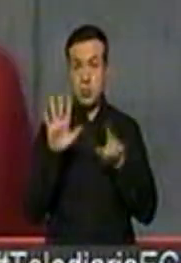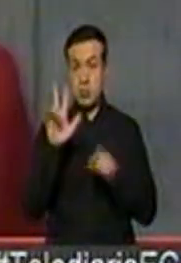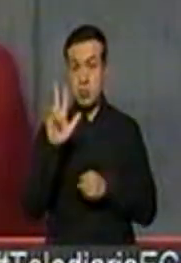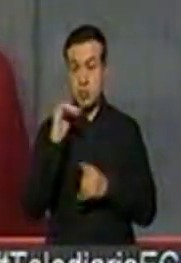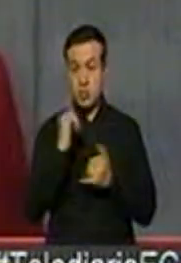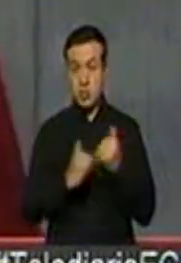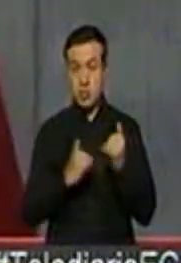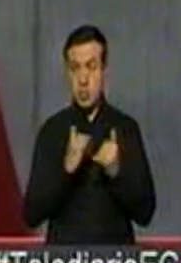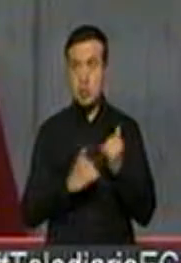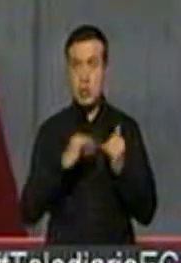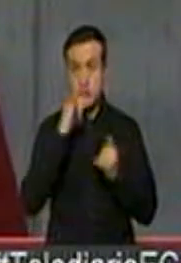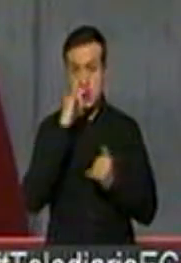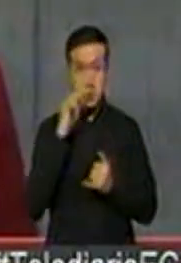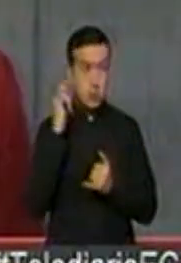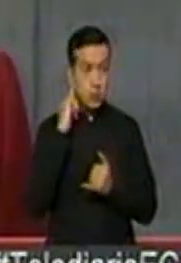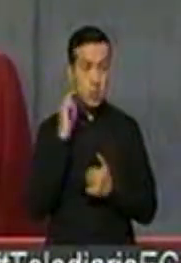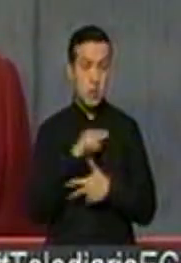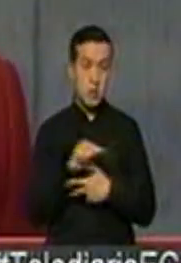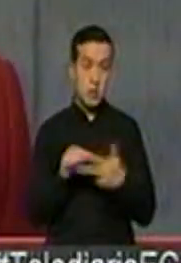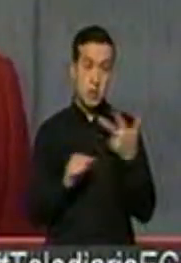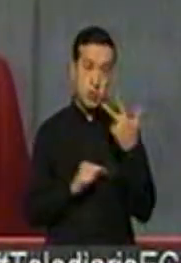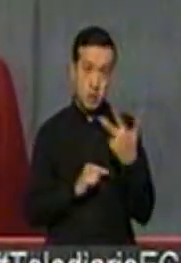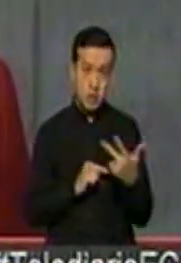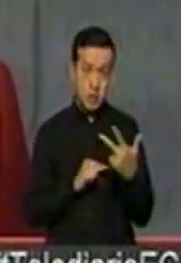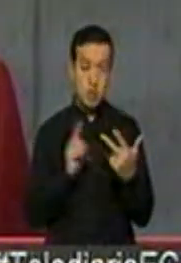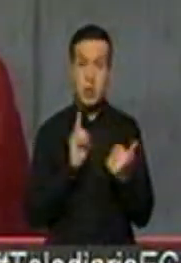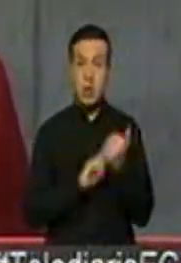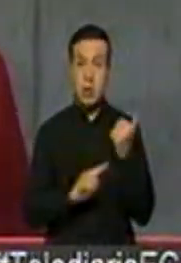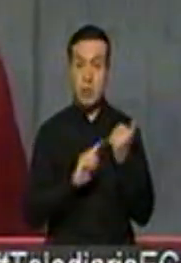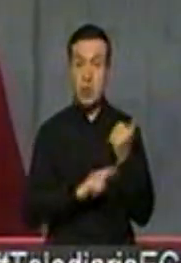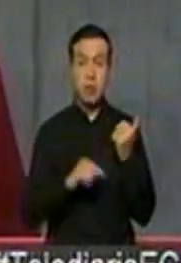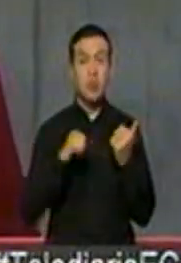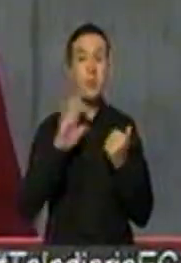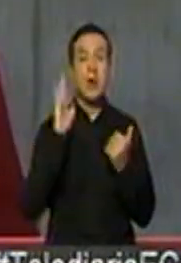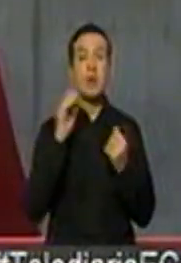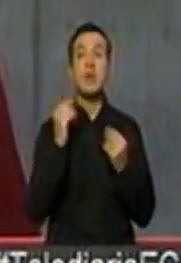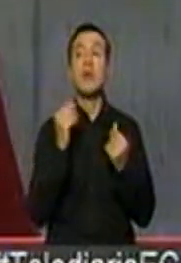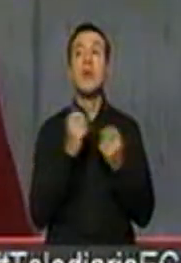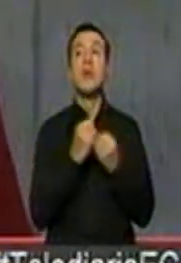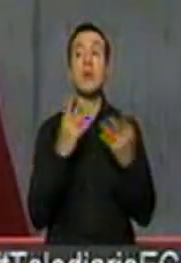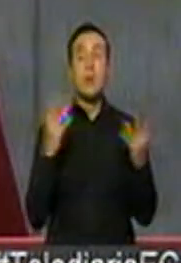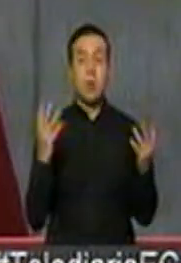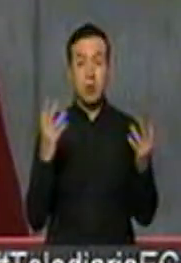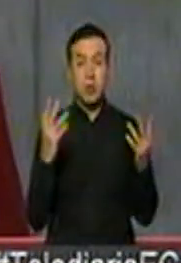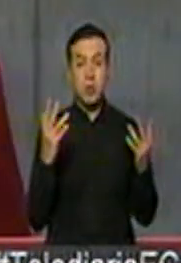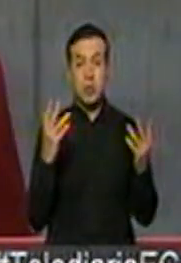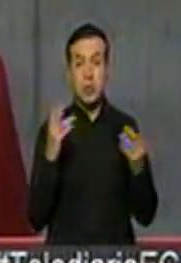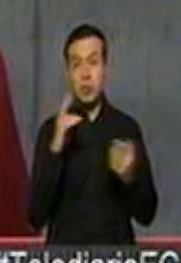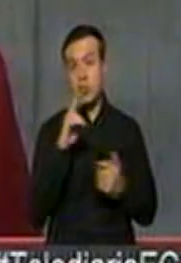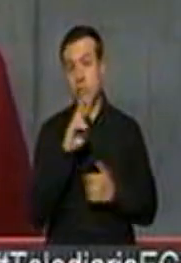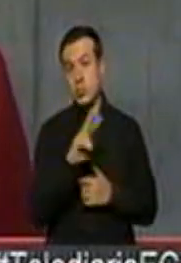$169.93. Si los niños son tres hermanos o más, el monto del bono asciende a